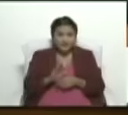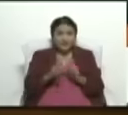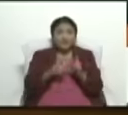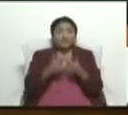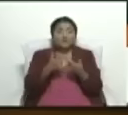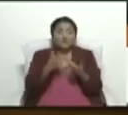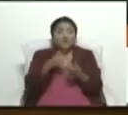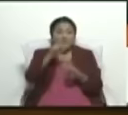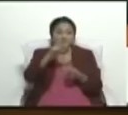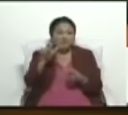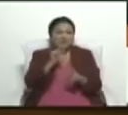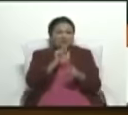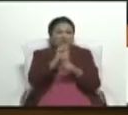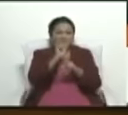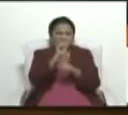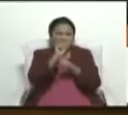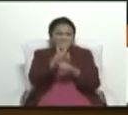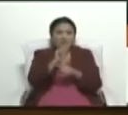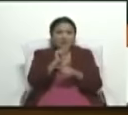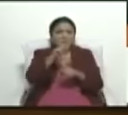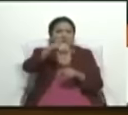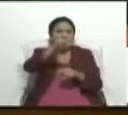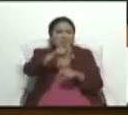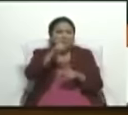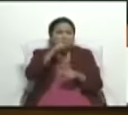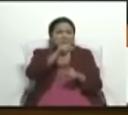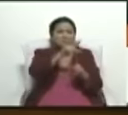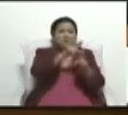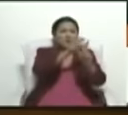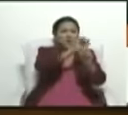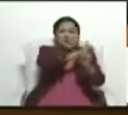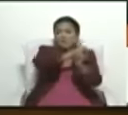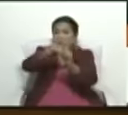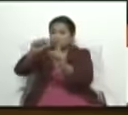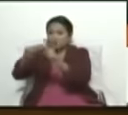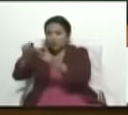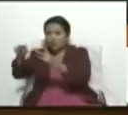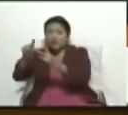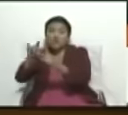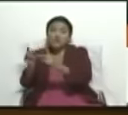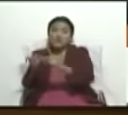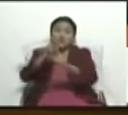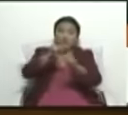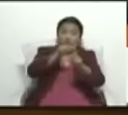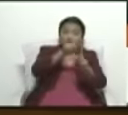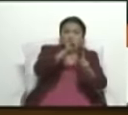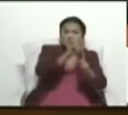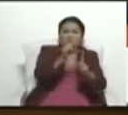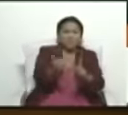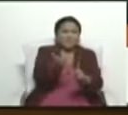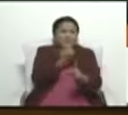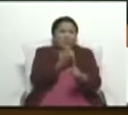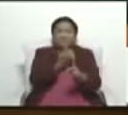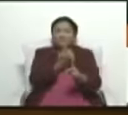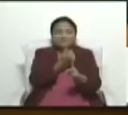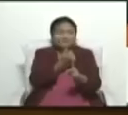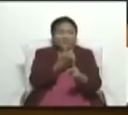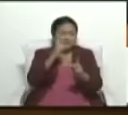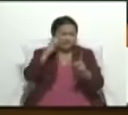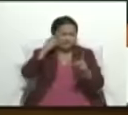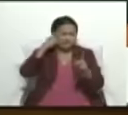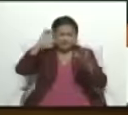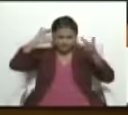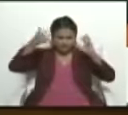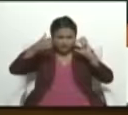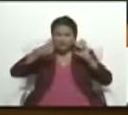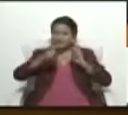nombre, colocándolo primero como un asesino, luego como un suicida, y al mismo tiempo como un esquizofrénico de